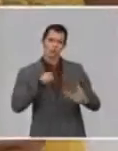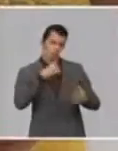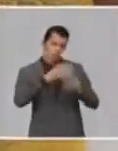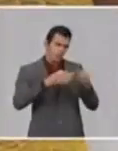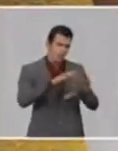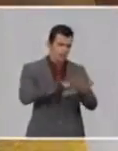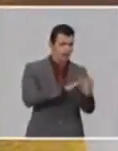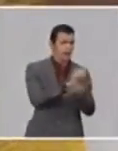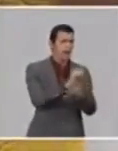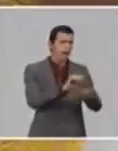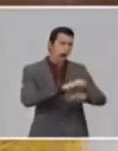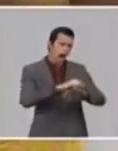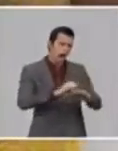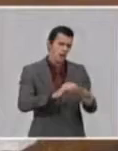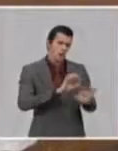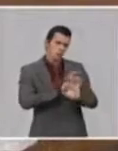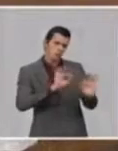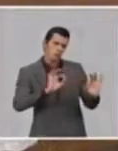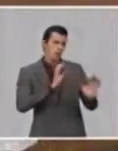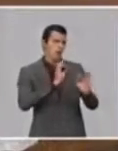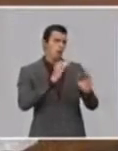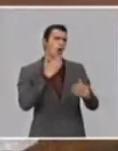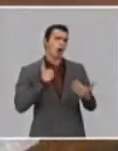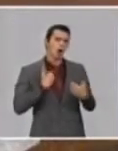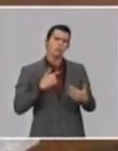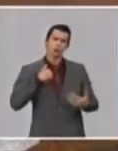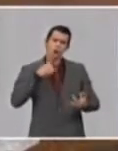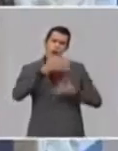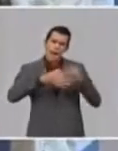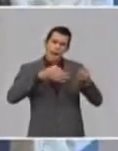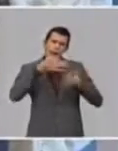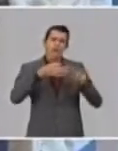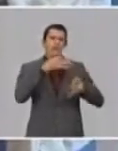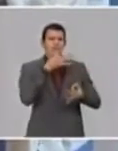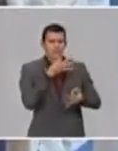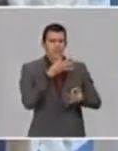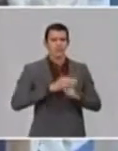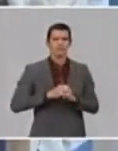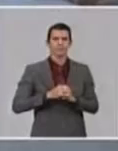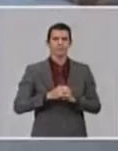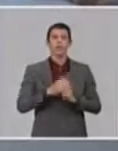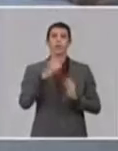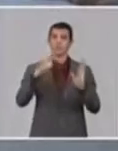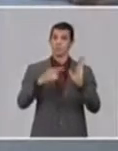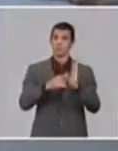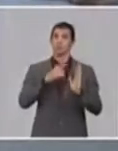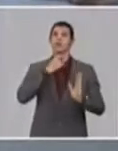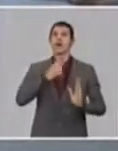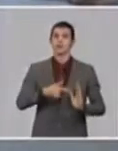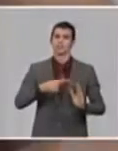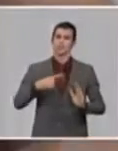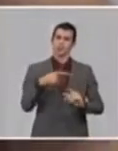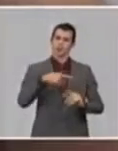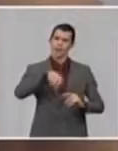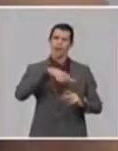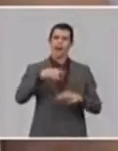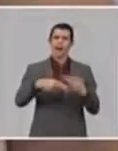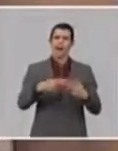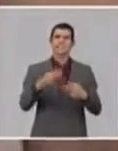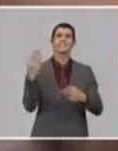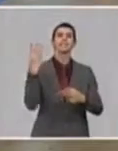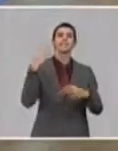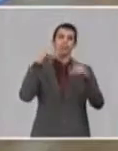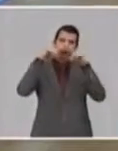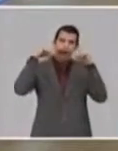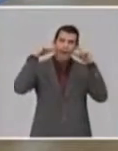manos. Entre las deferencias está la entrega de 3 nasobucos a cada uno, confeccionados gratuitamente por costureras como